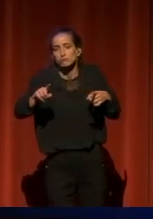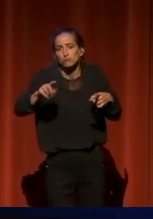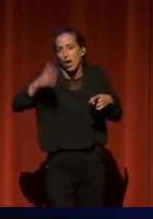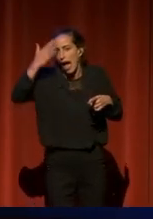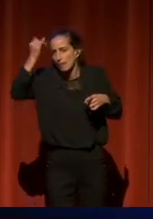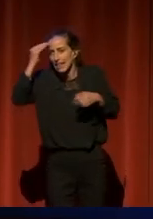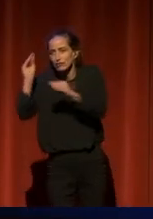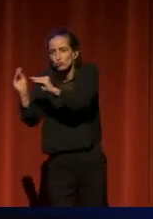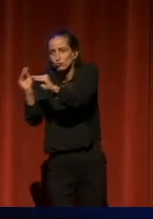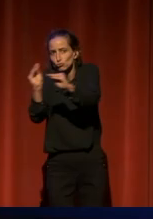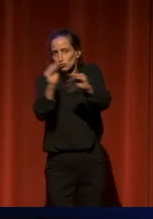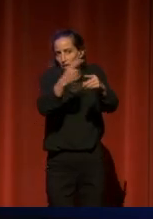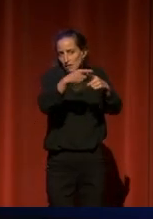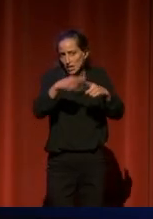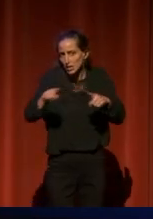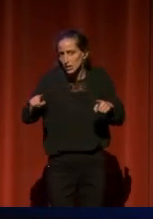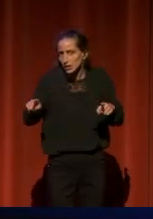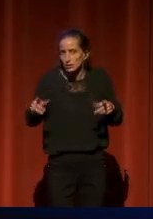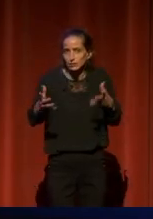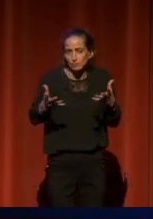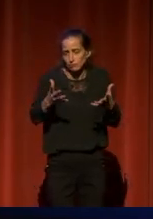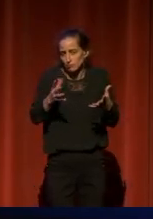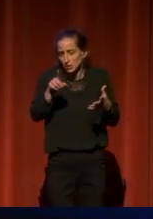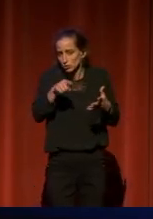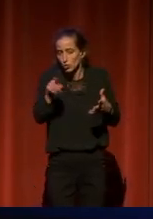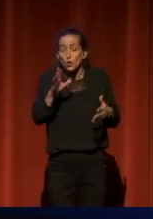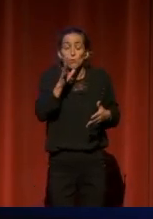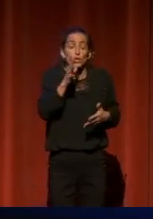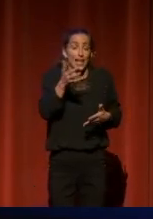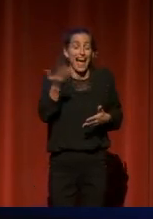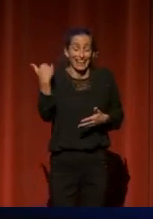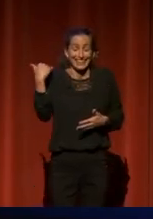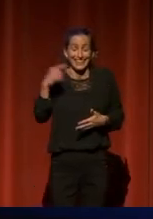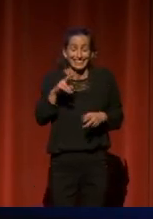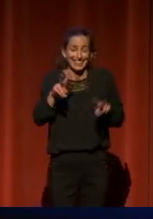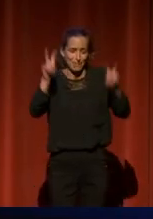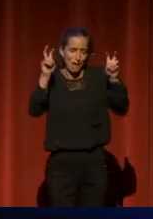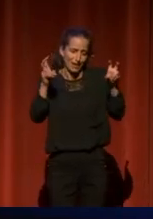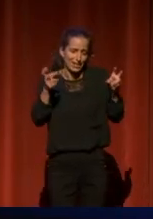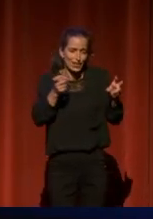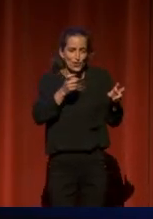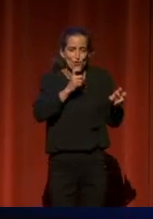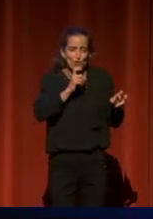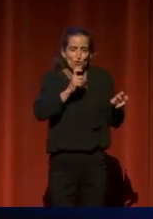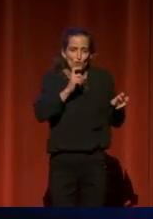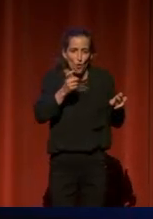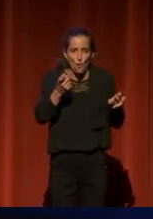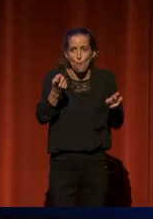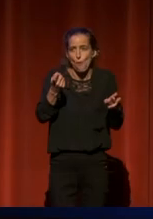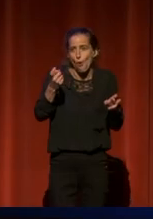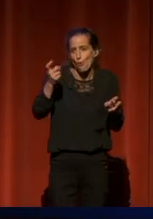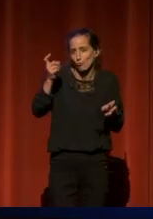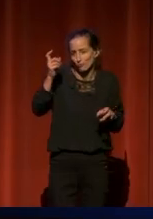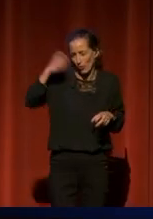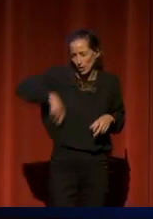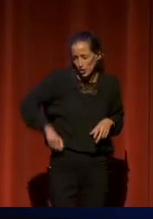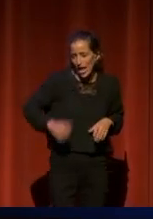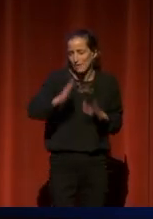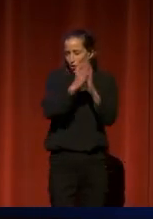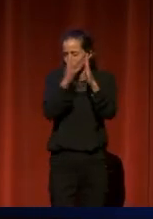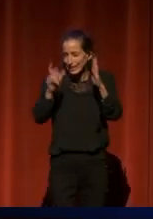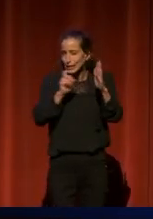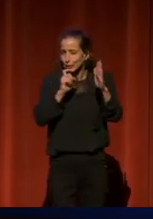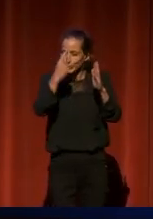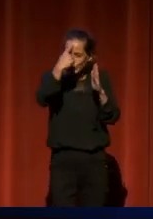habilidades y tal porque bueno ha salido antes el tema del de bueno de Cómo deen ser Los profesionales de biblioteca y tal y los